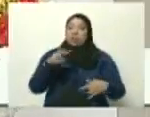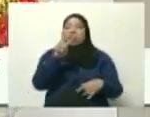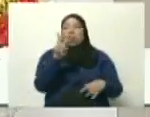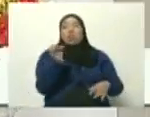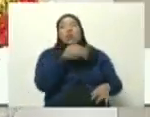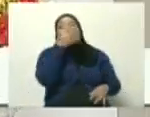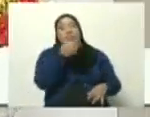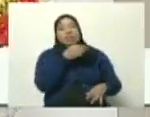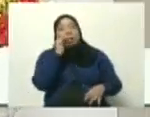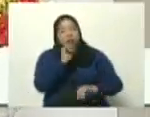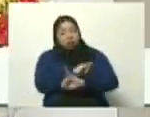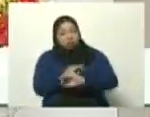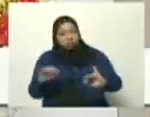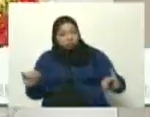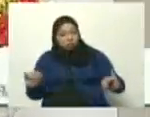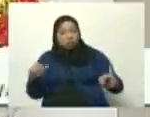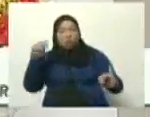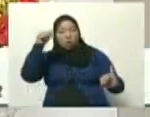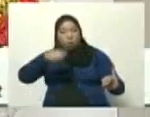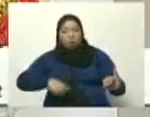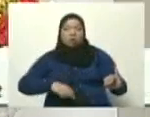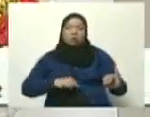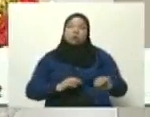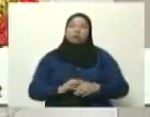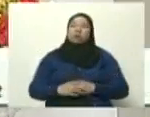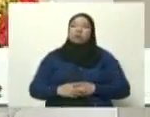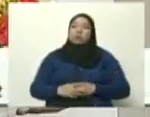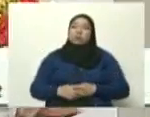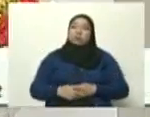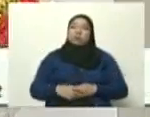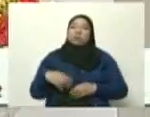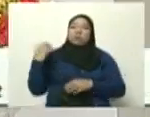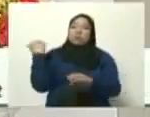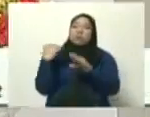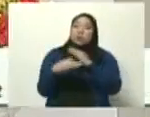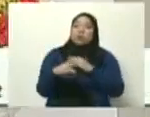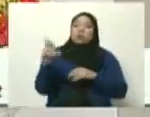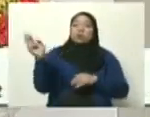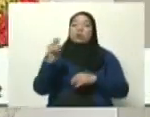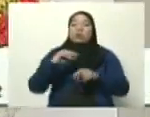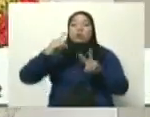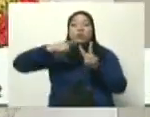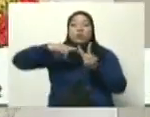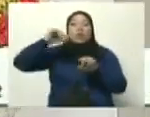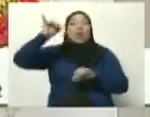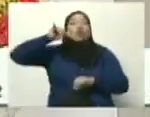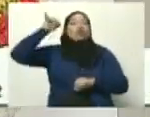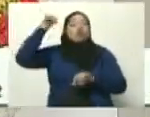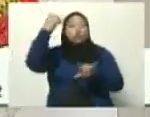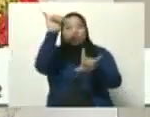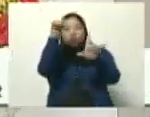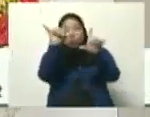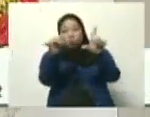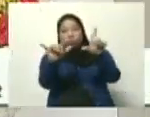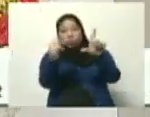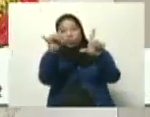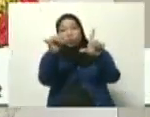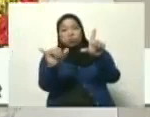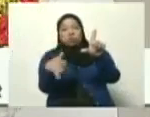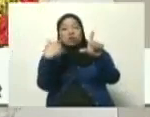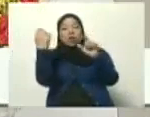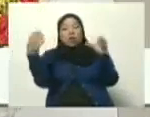tarde, este foro Mujeres, Historia y Revolución. Ha sido transmitido por nuestro canal de YouTube del Centro de Estudios Simón Bolívar. Quien no haya